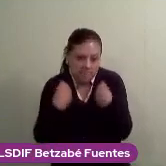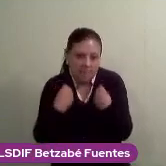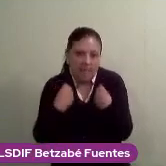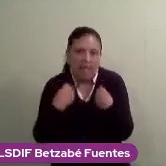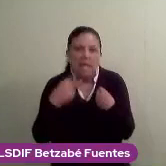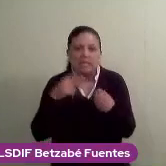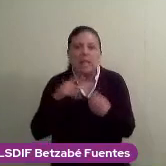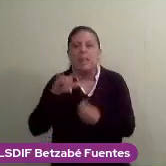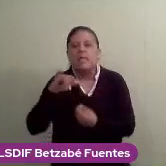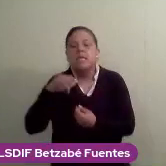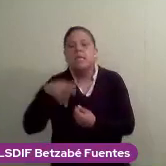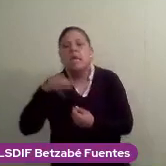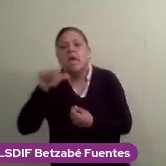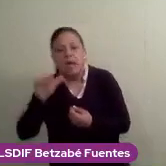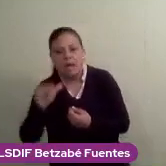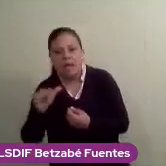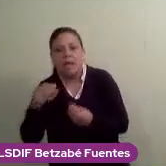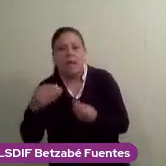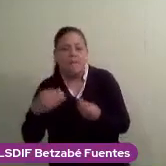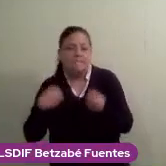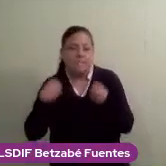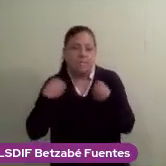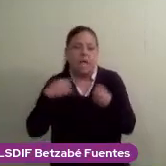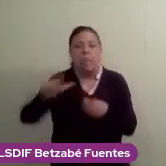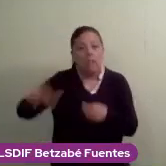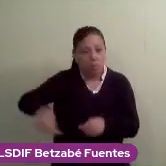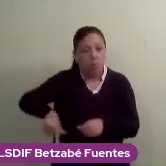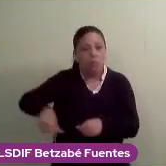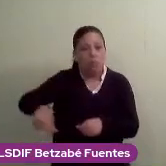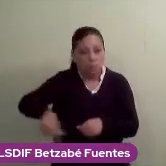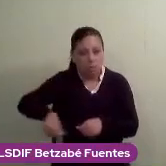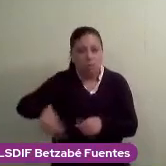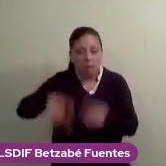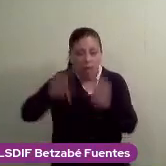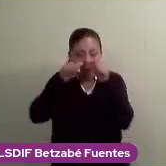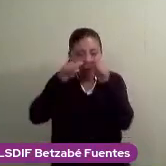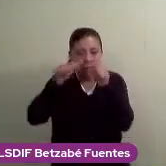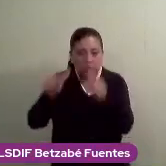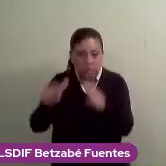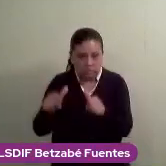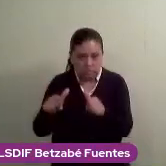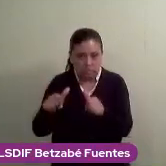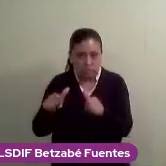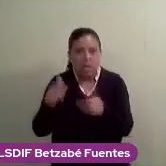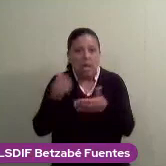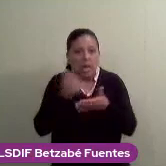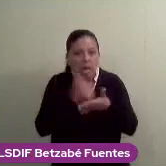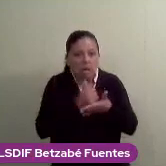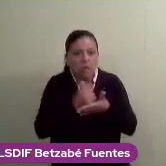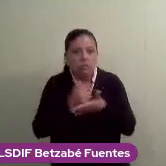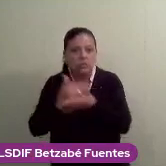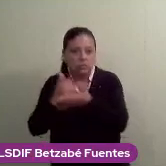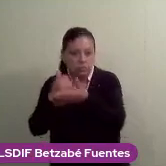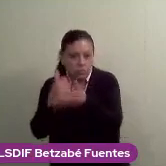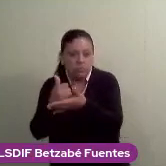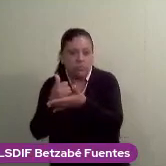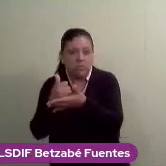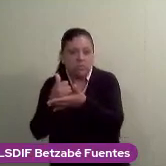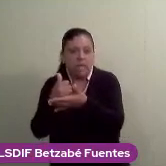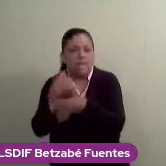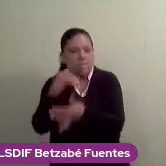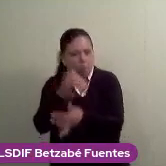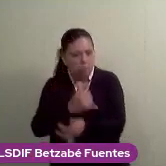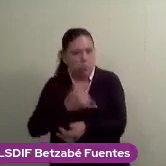línea de la vida, que es una atención gratuita de gobierno, que es el 800-911-2000. Entonces, también si tienen